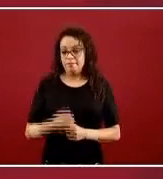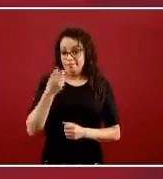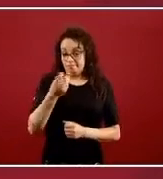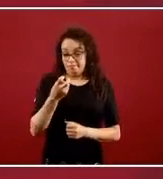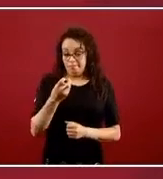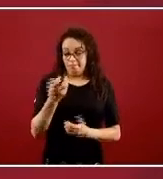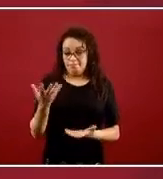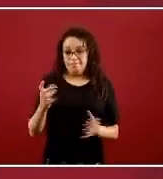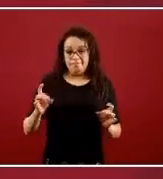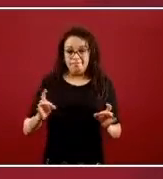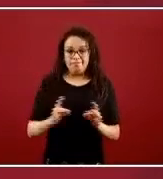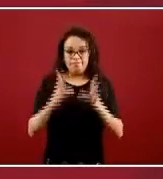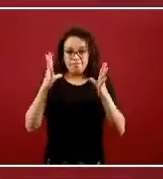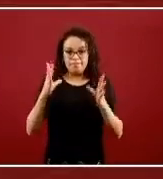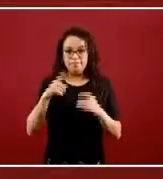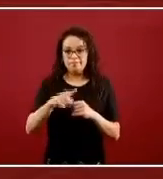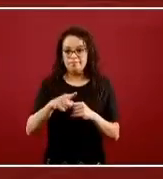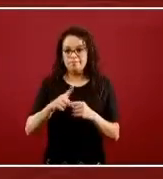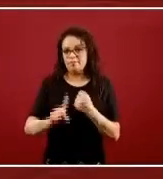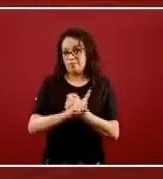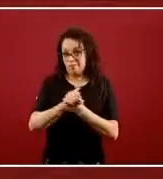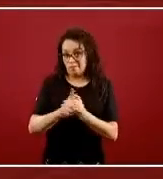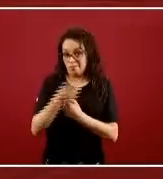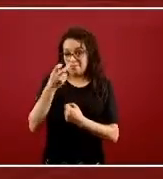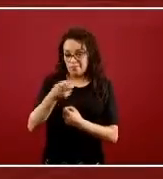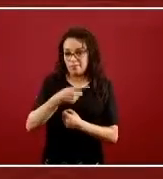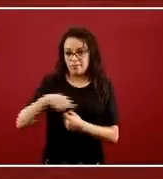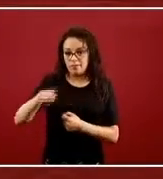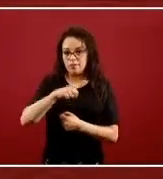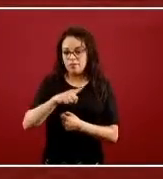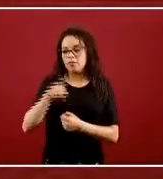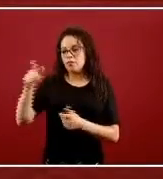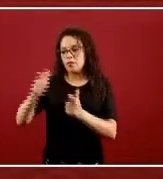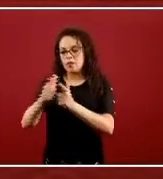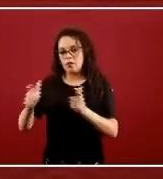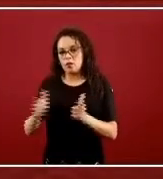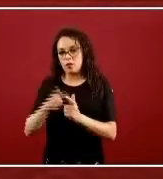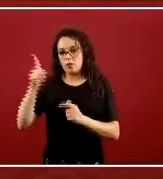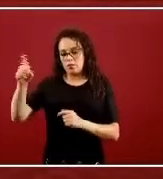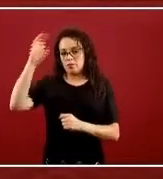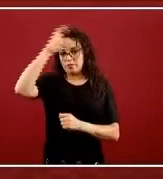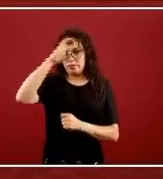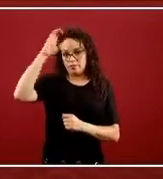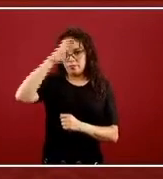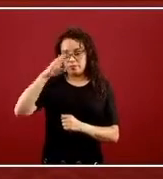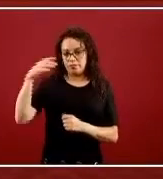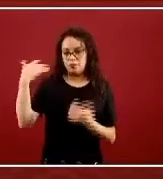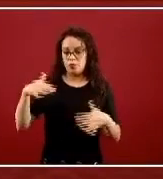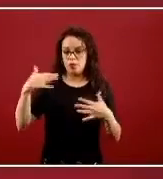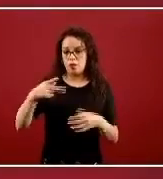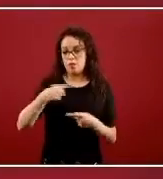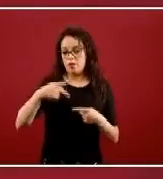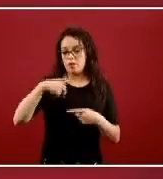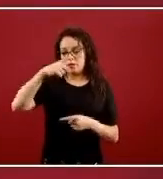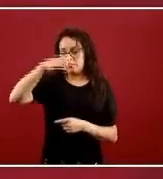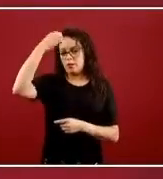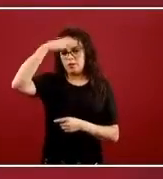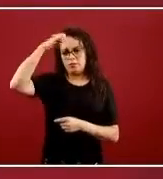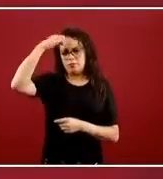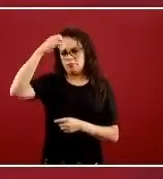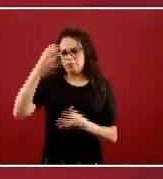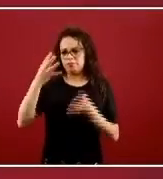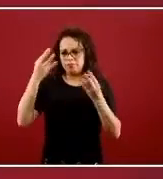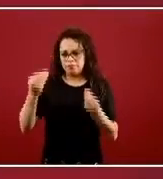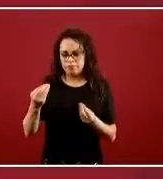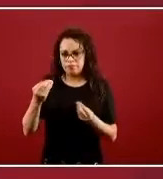turbulencias, destacamos este grupo científico con especialistas del más alto nivel, donde tenemos, por ejemplo, en